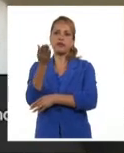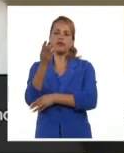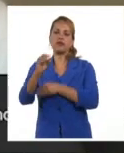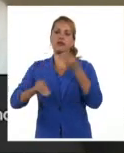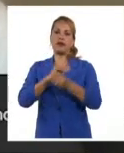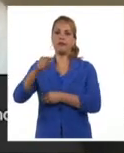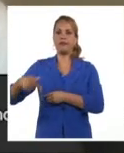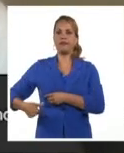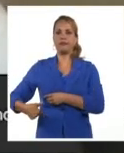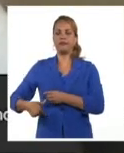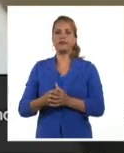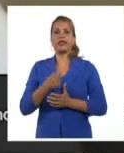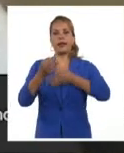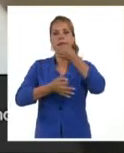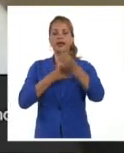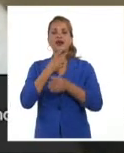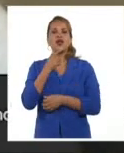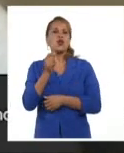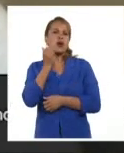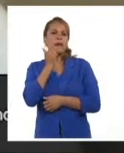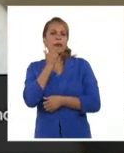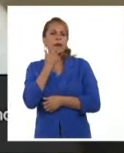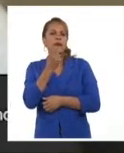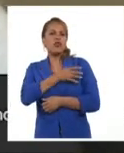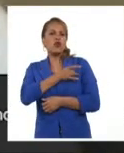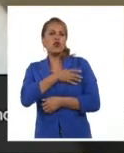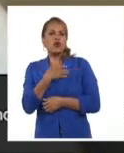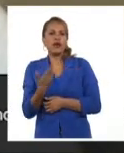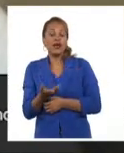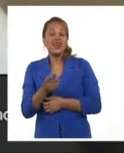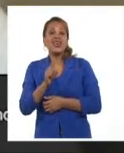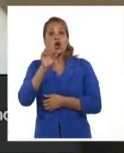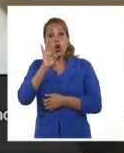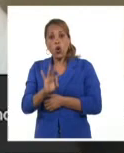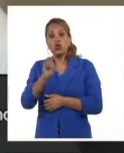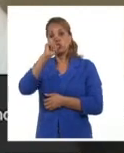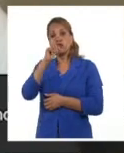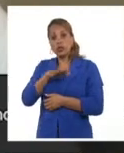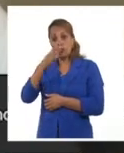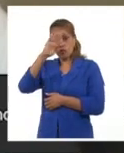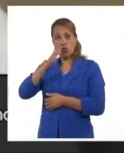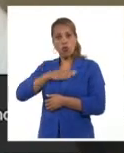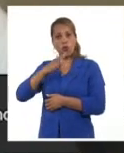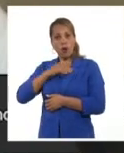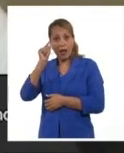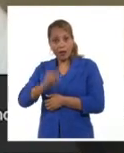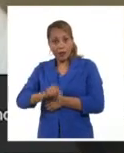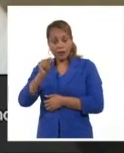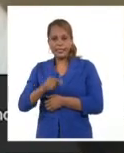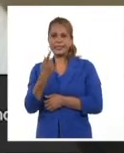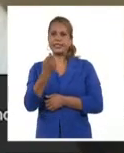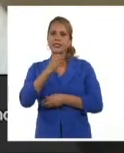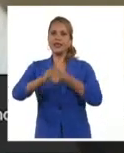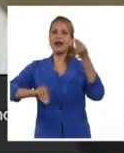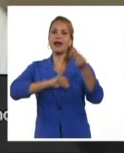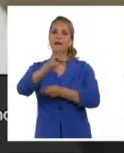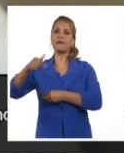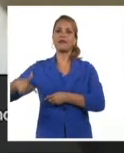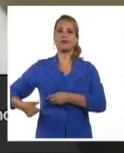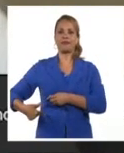que más me golpeó fue el hecho de que hay 8 niños cubanos que necesitan de un trasplante de